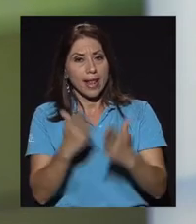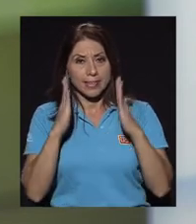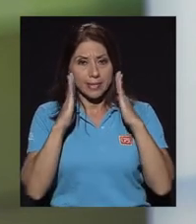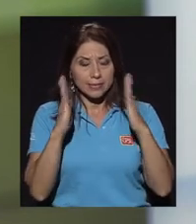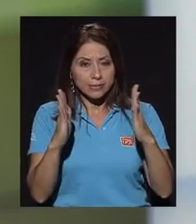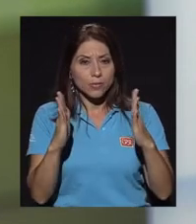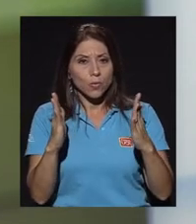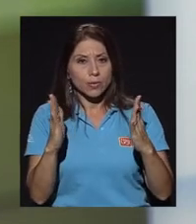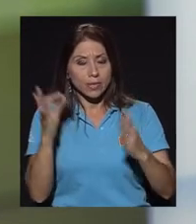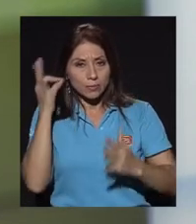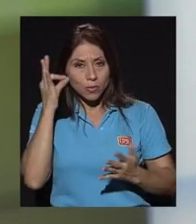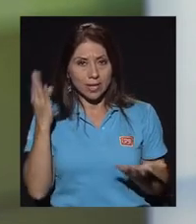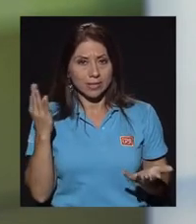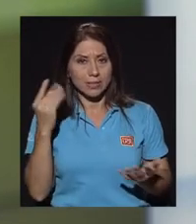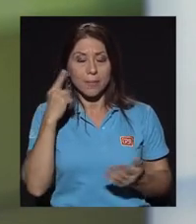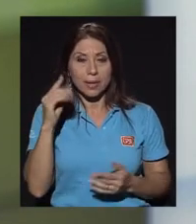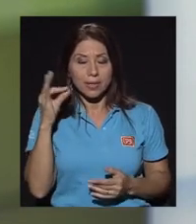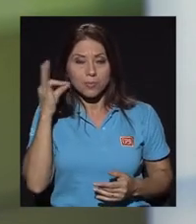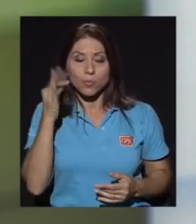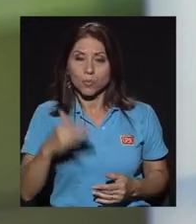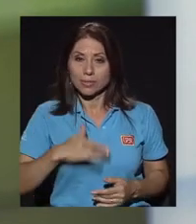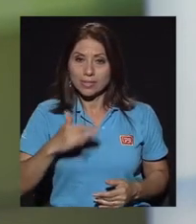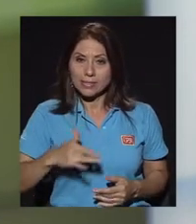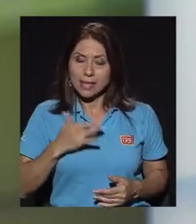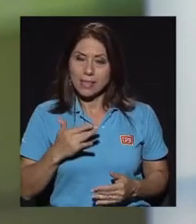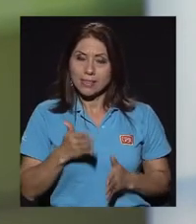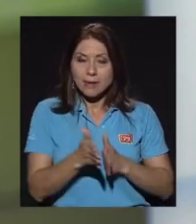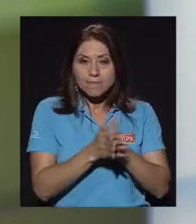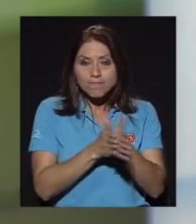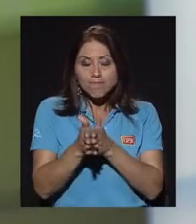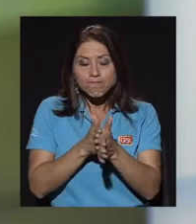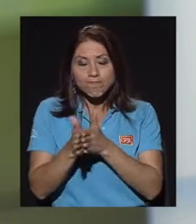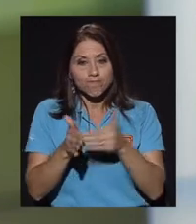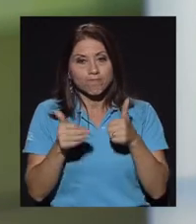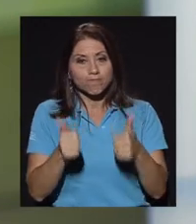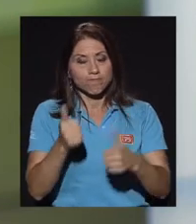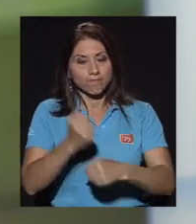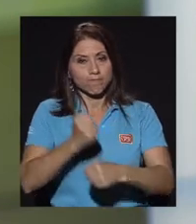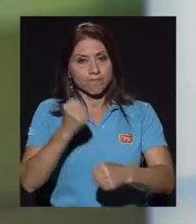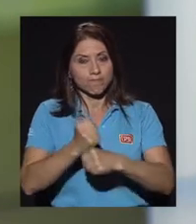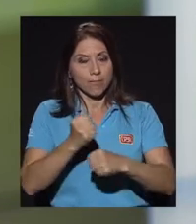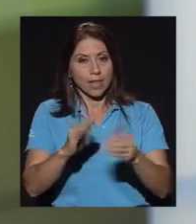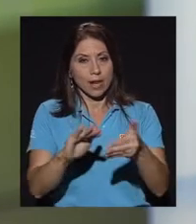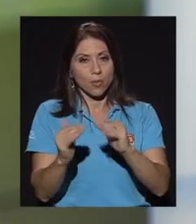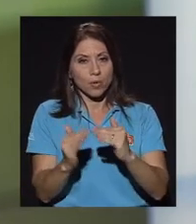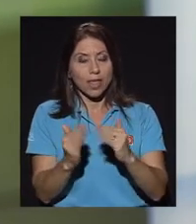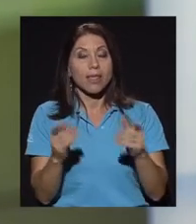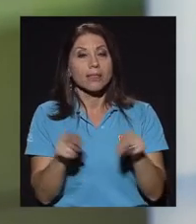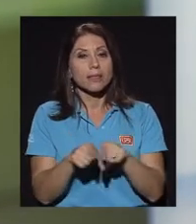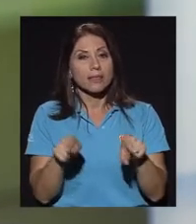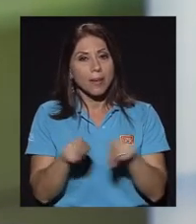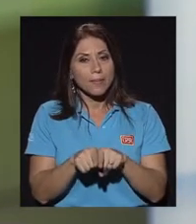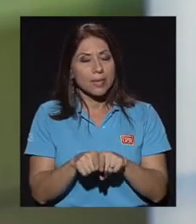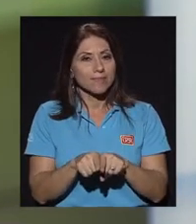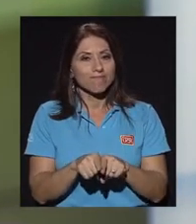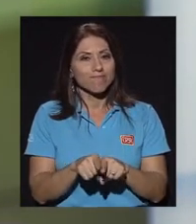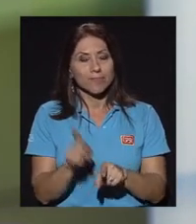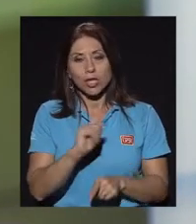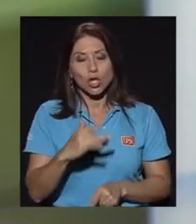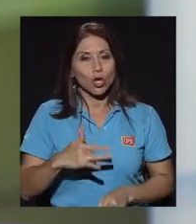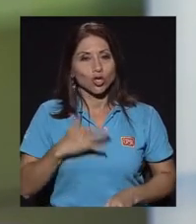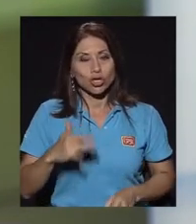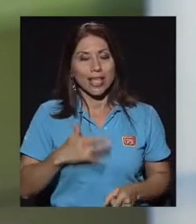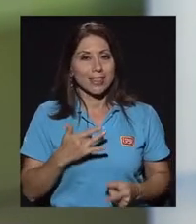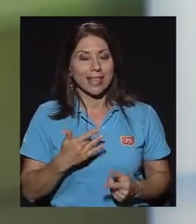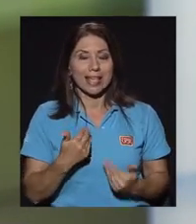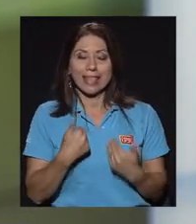la atención de las mujeres, para que las mujeres se sientan útiles en la comunidad y también no sientan que